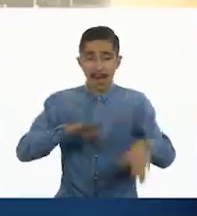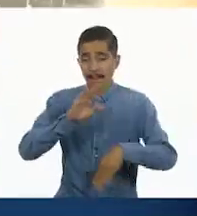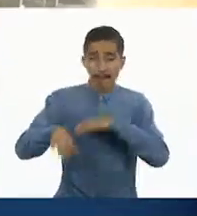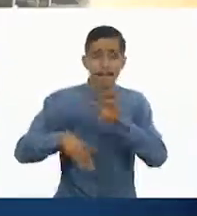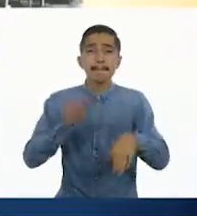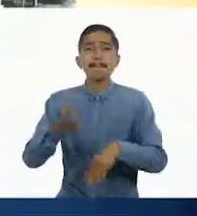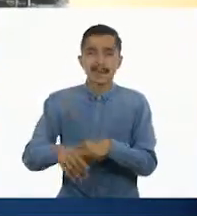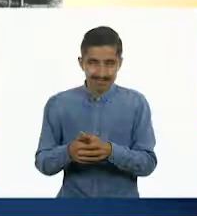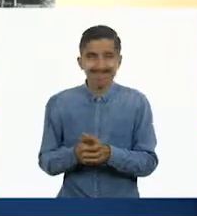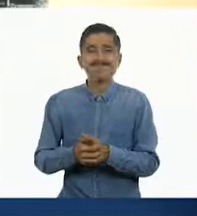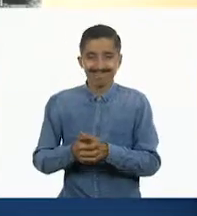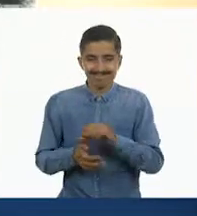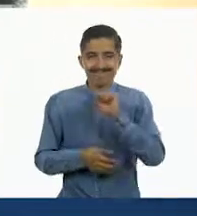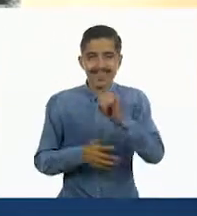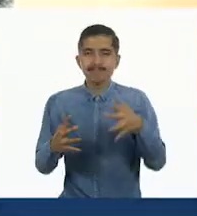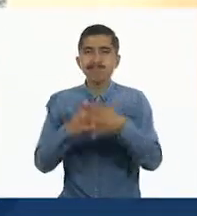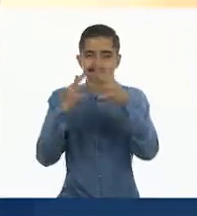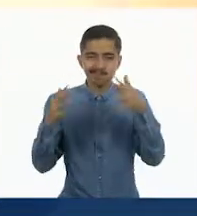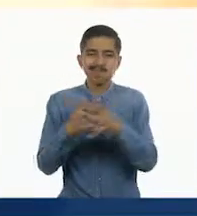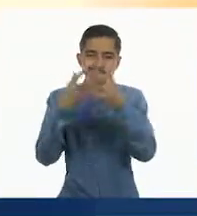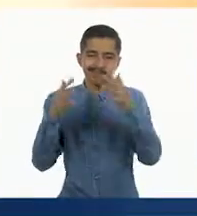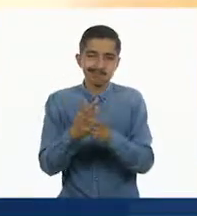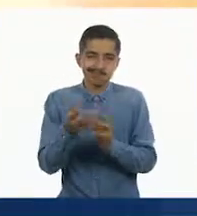sí estuvieron vinculados con la guerra.